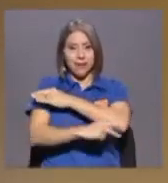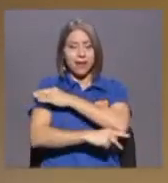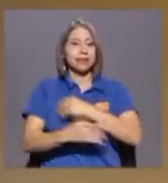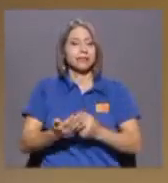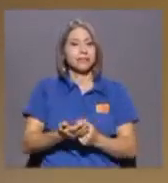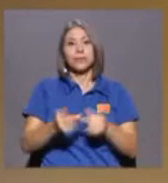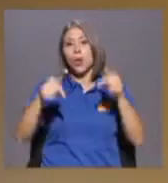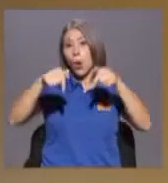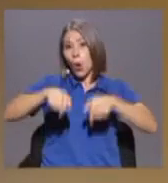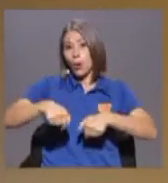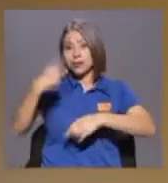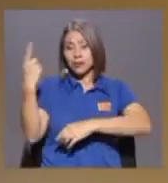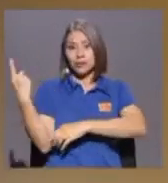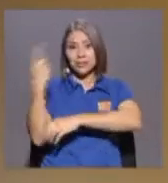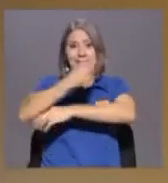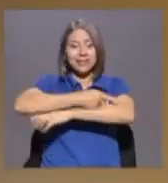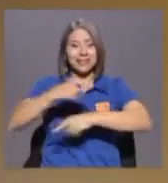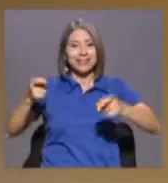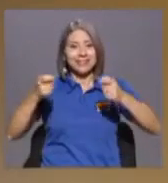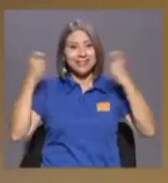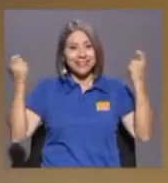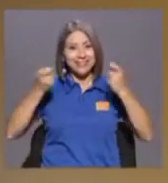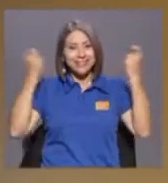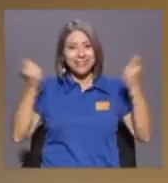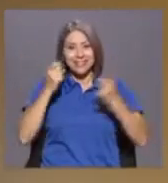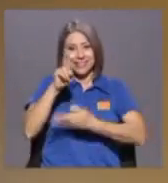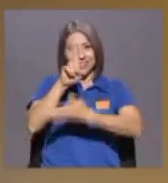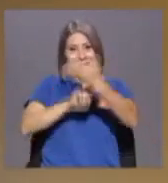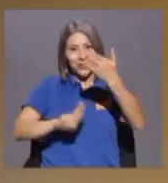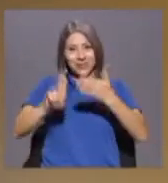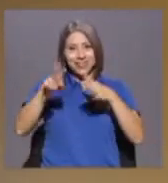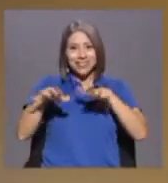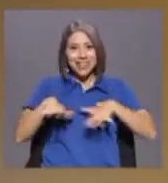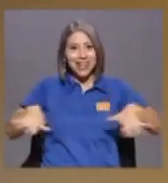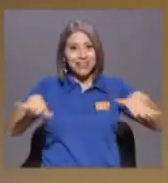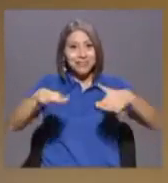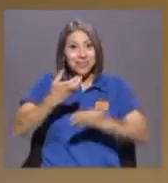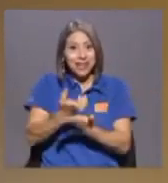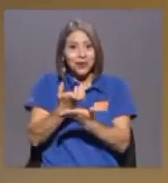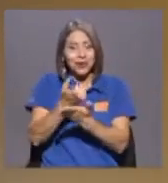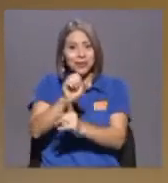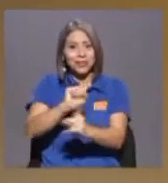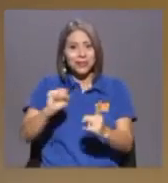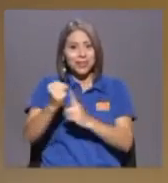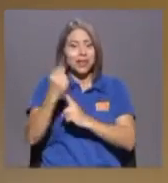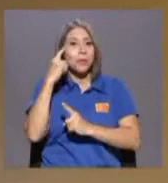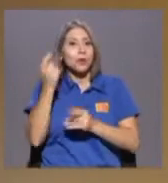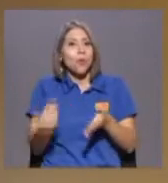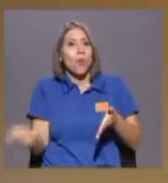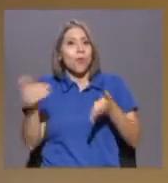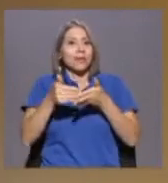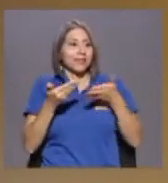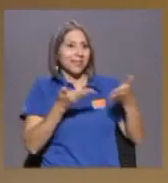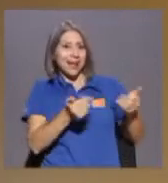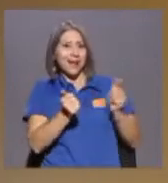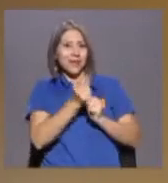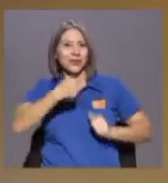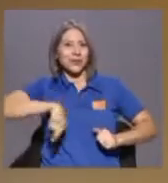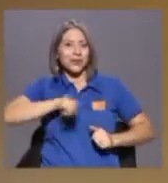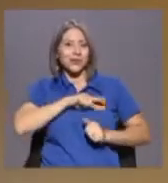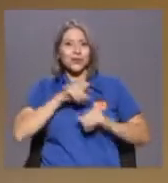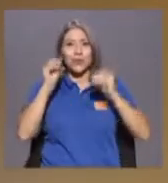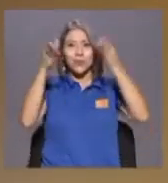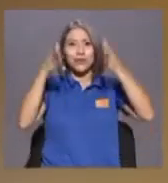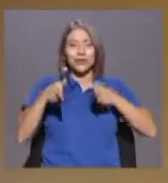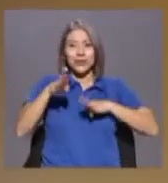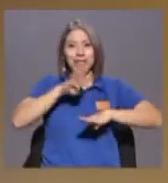Y hoy es un día de fiesta en la universidad y en Economía y Sociedad porque vuelve a estar con nosotros el profesor de